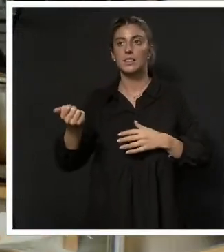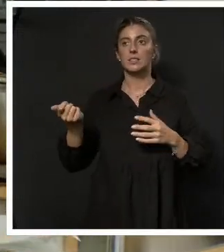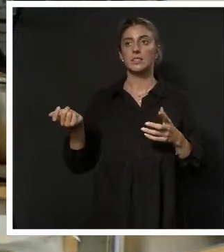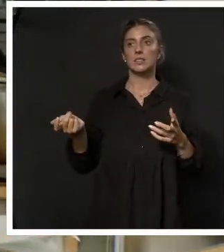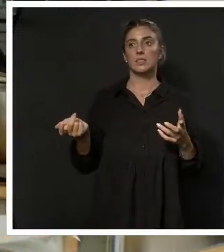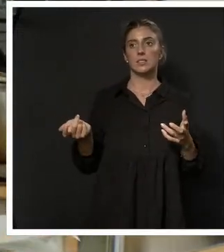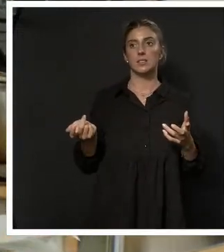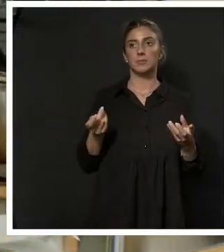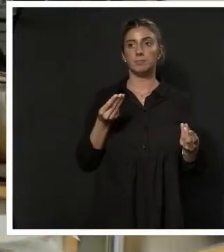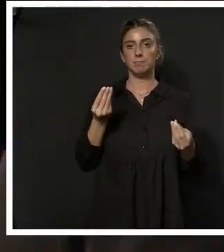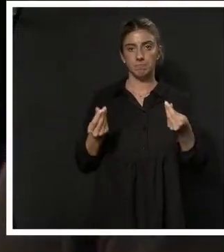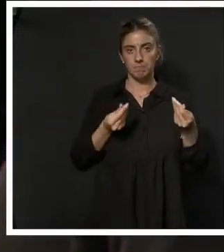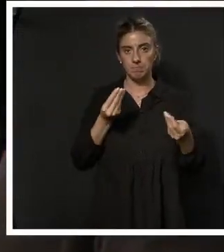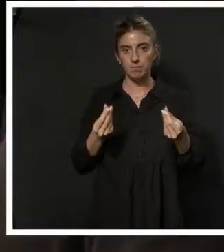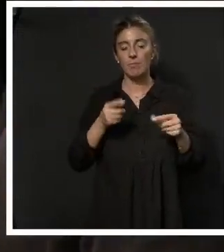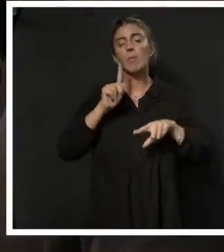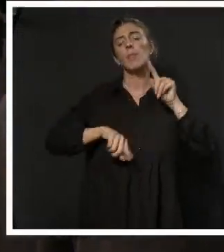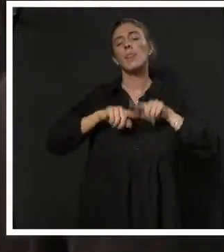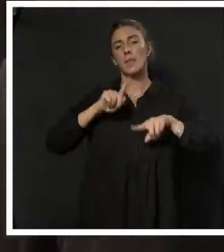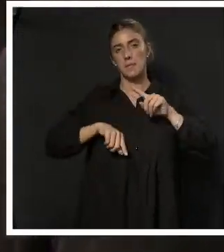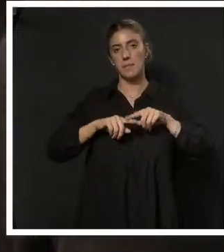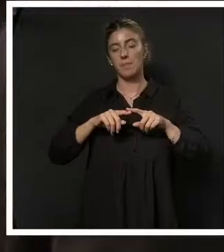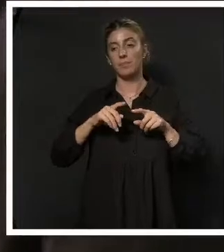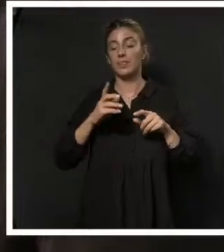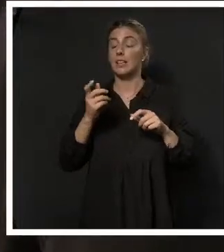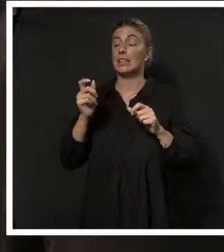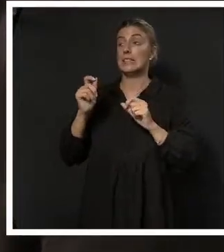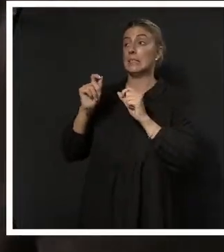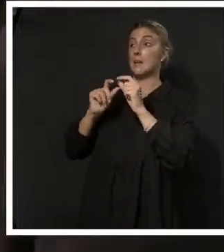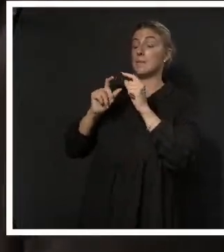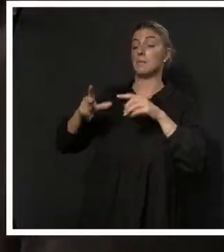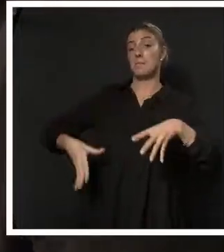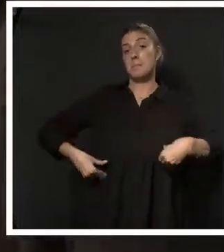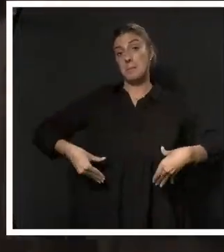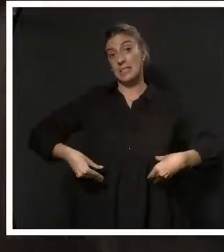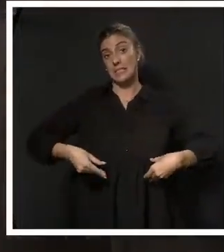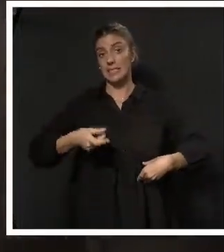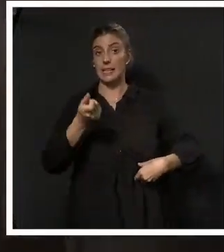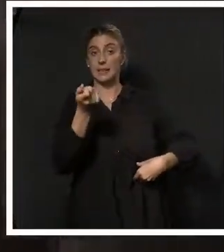de prestancia no depende normalmente